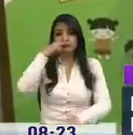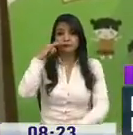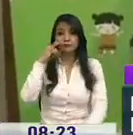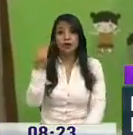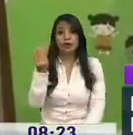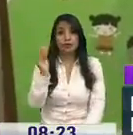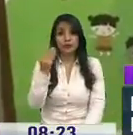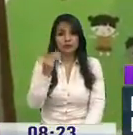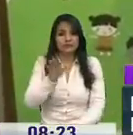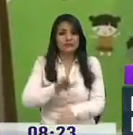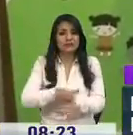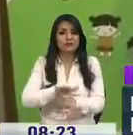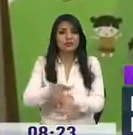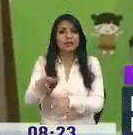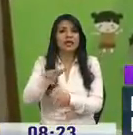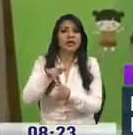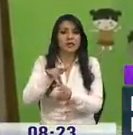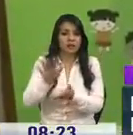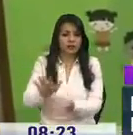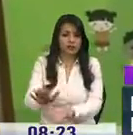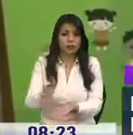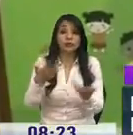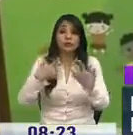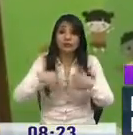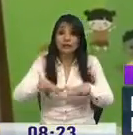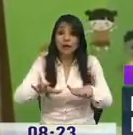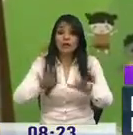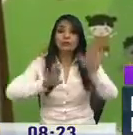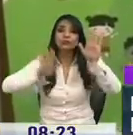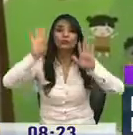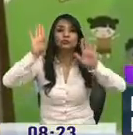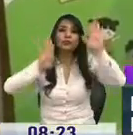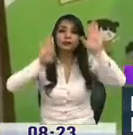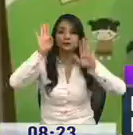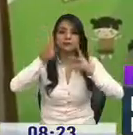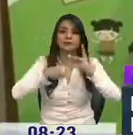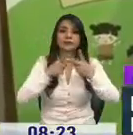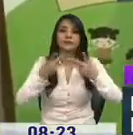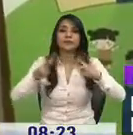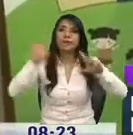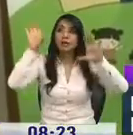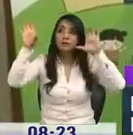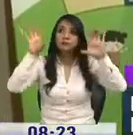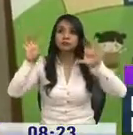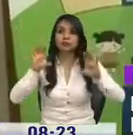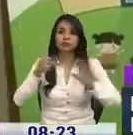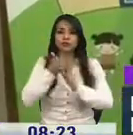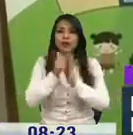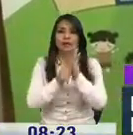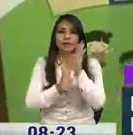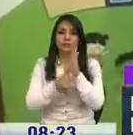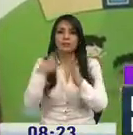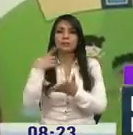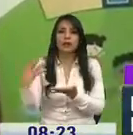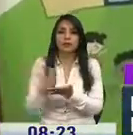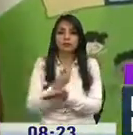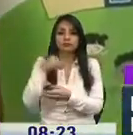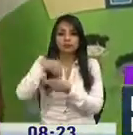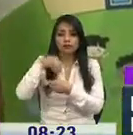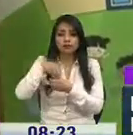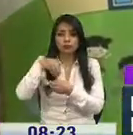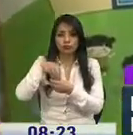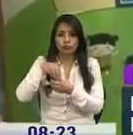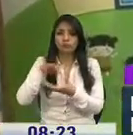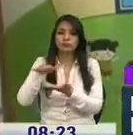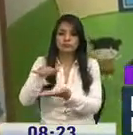por supuesto, en situación de vulnerabilidad. Van a realizar una subasta y también una exposición de arte con el objetivo de recaudar fondos, por